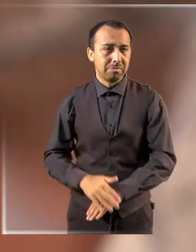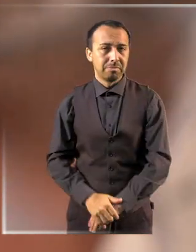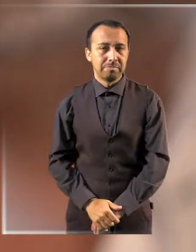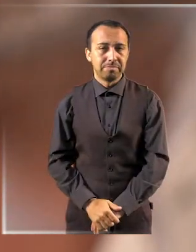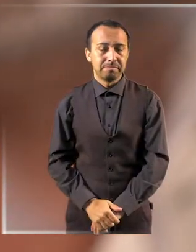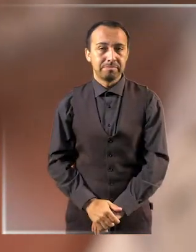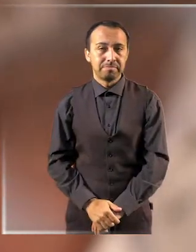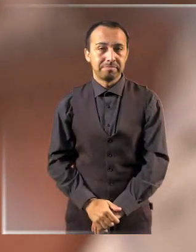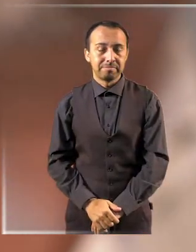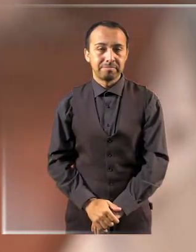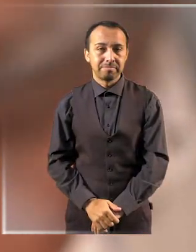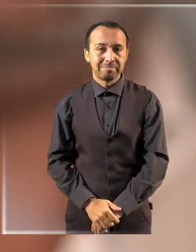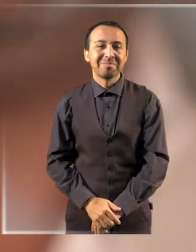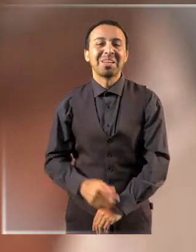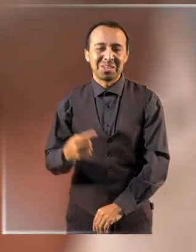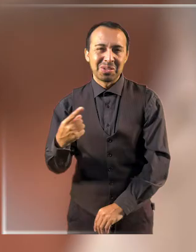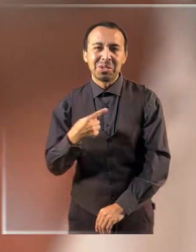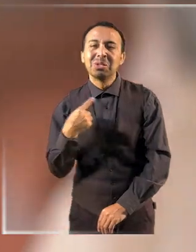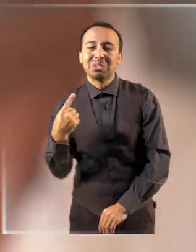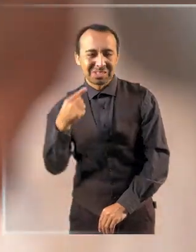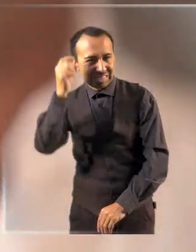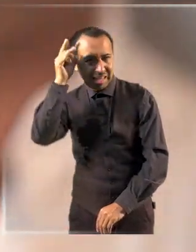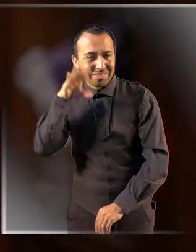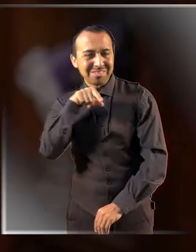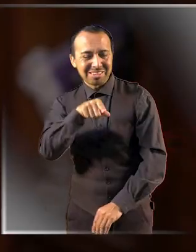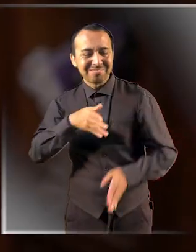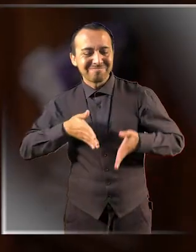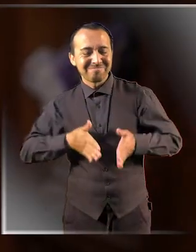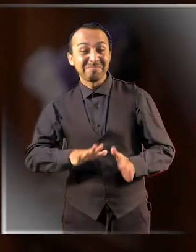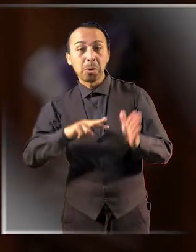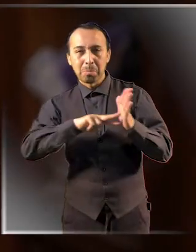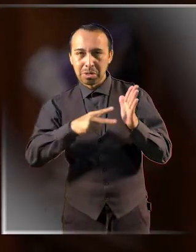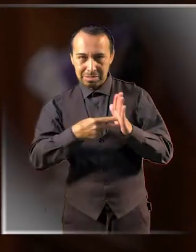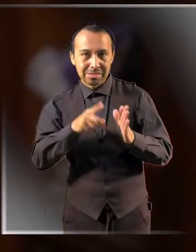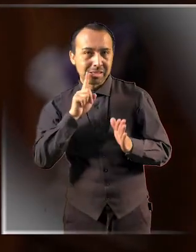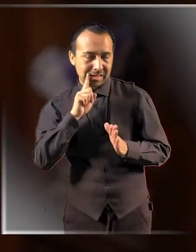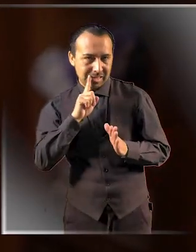calor. Nosotros sabíamos que él venía con problemas. Él...